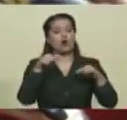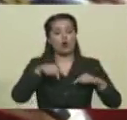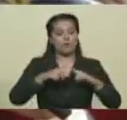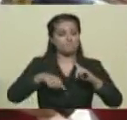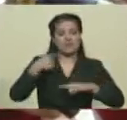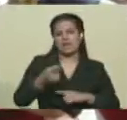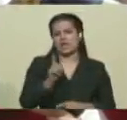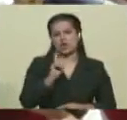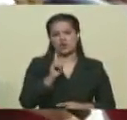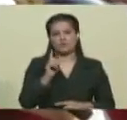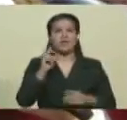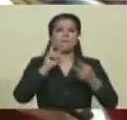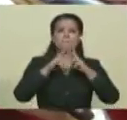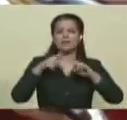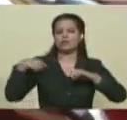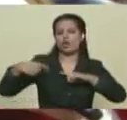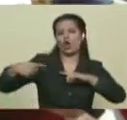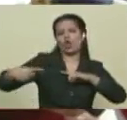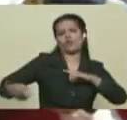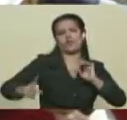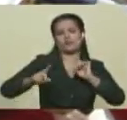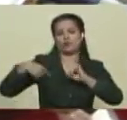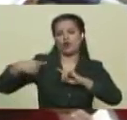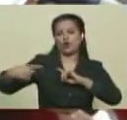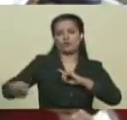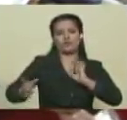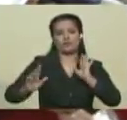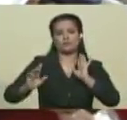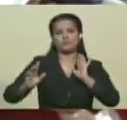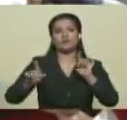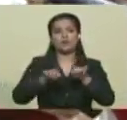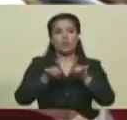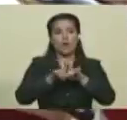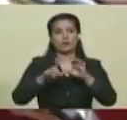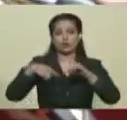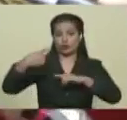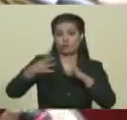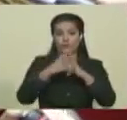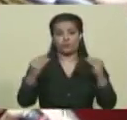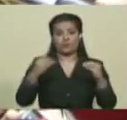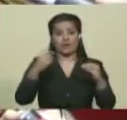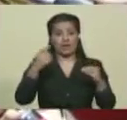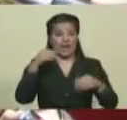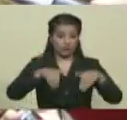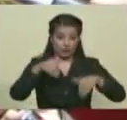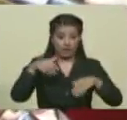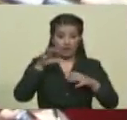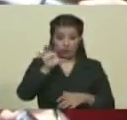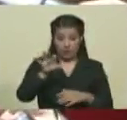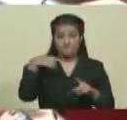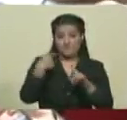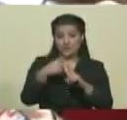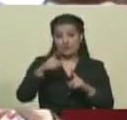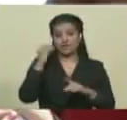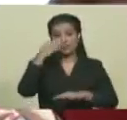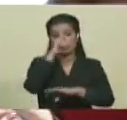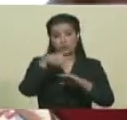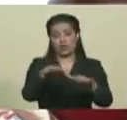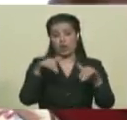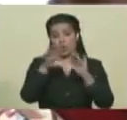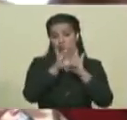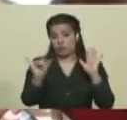la paz se va construyendo poco a poco. El primer paso, se acabaron las guarimbas, pero ahora vienen las elecciones regionales y la Asamblea Nacional